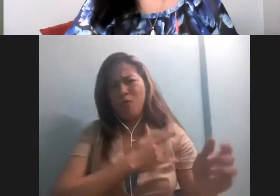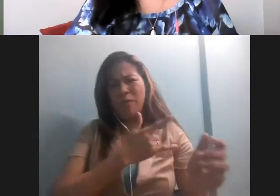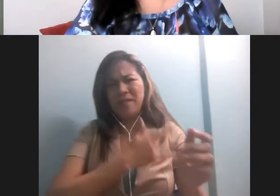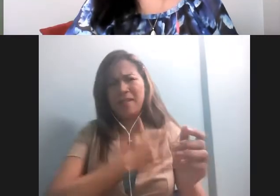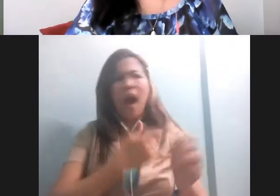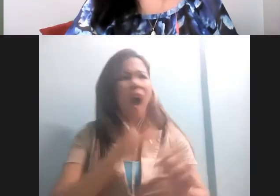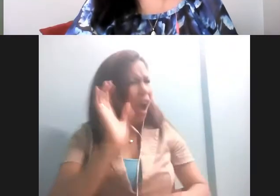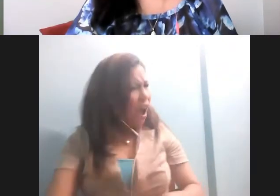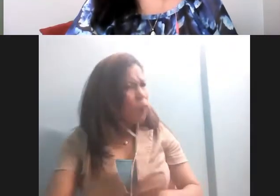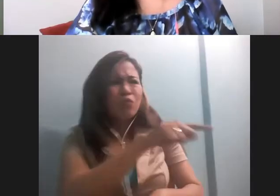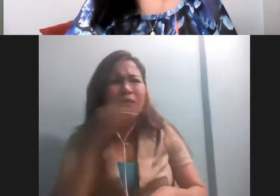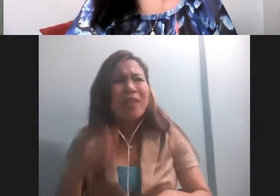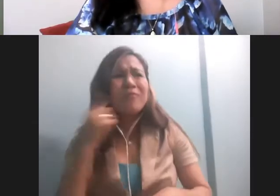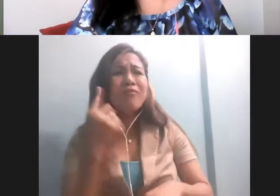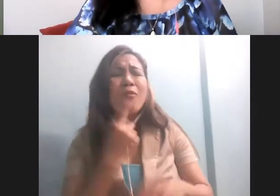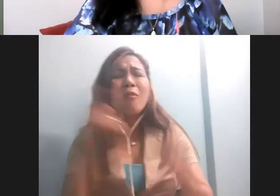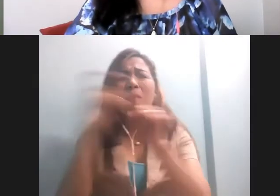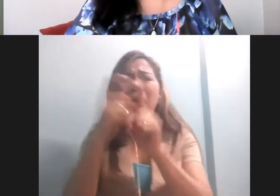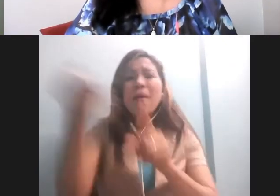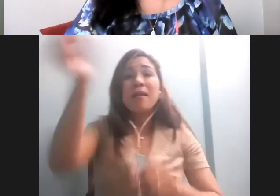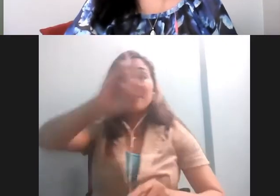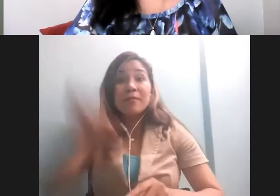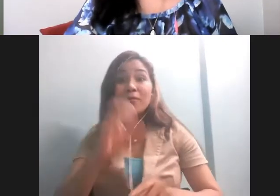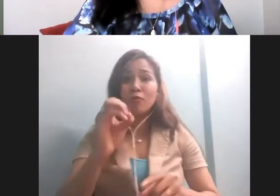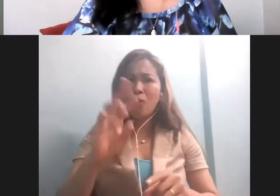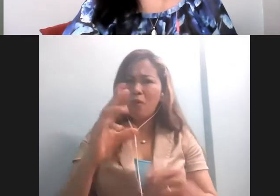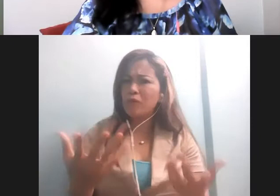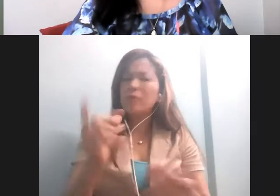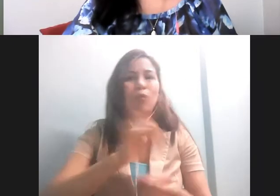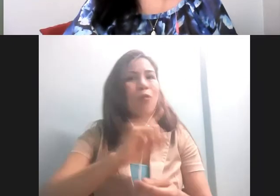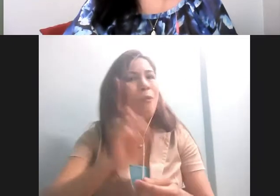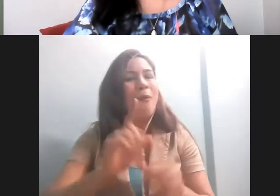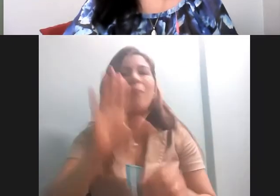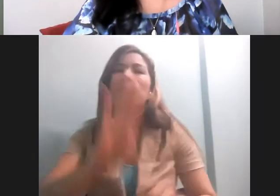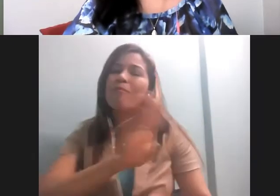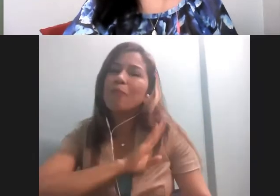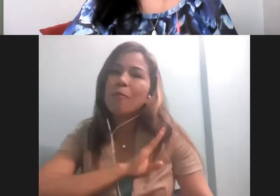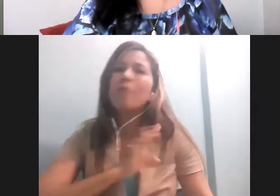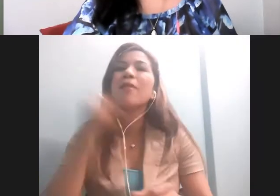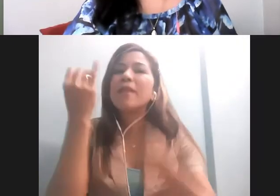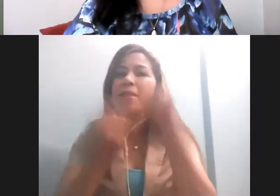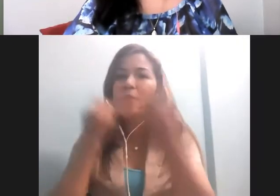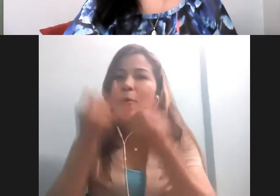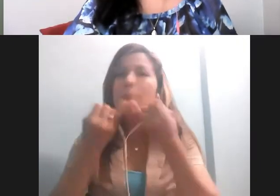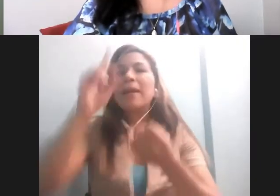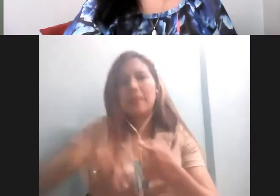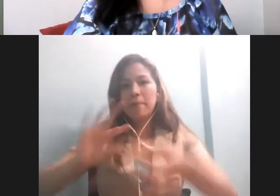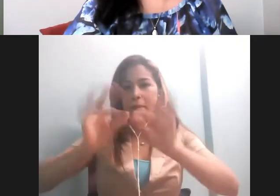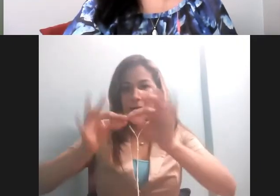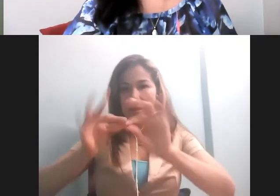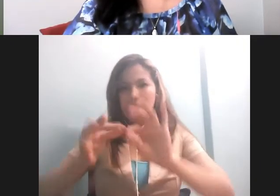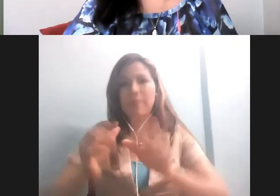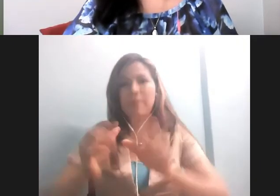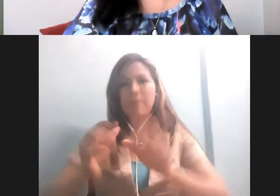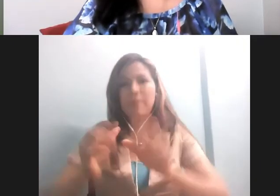hablando de personas que se comunican únicamente a través de lengua de señas. Además de ellos están los intérpretes, que también forman parte de la